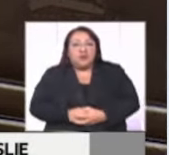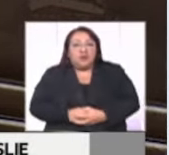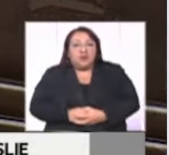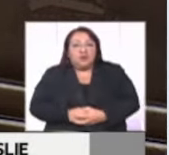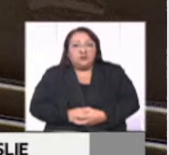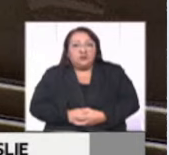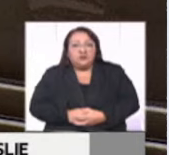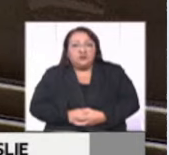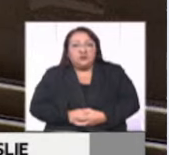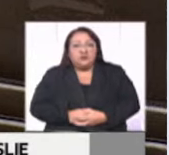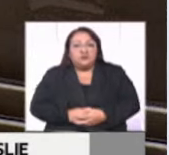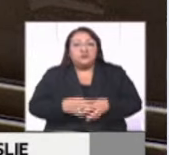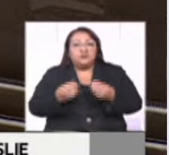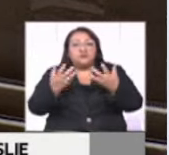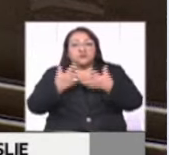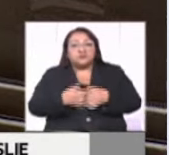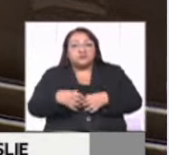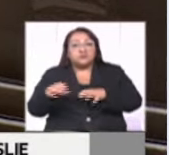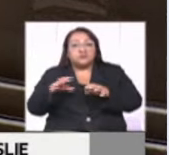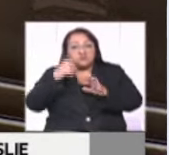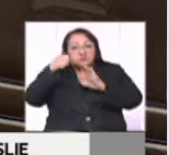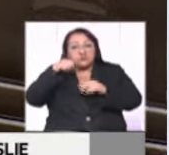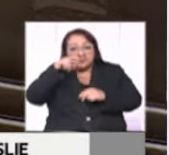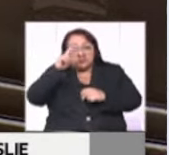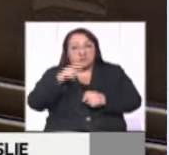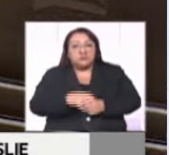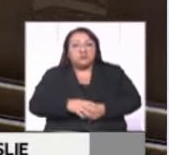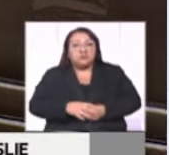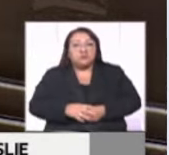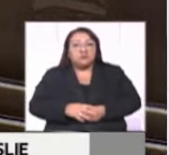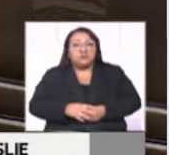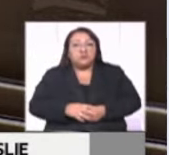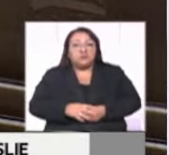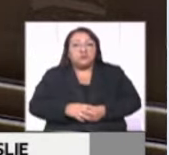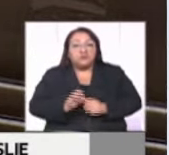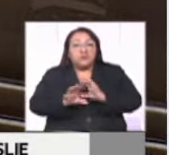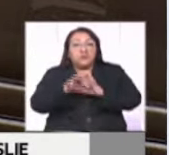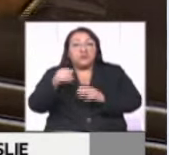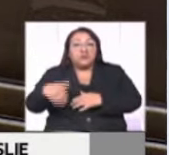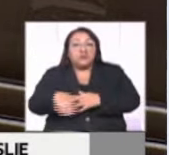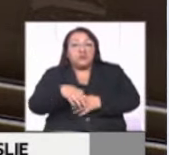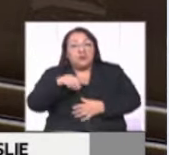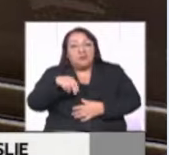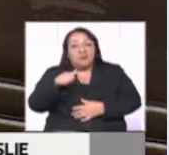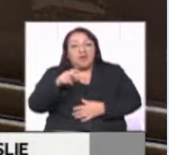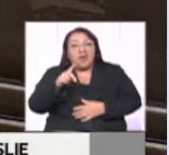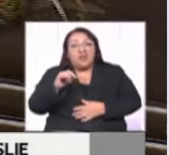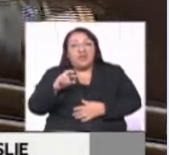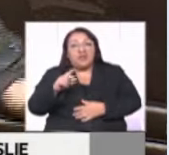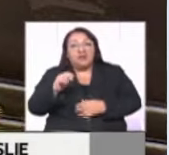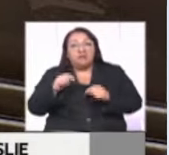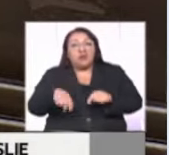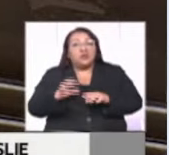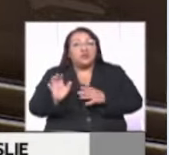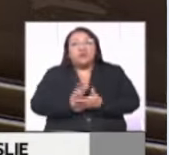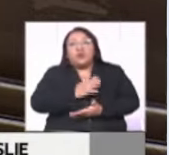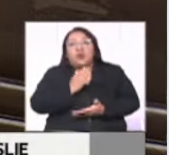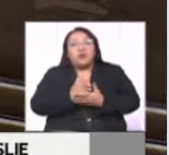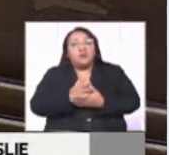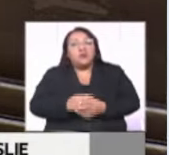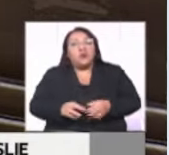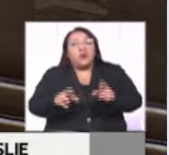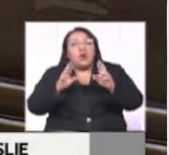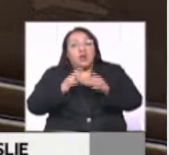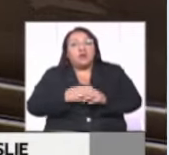muchas empresas que hacían cine en el Perú han tenido que sacar su domicilio en Madrid, porque acá es un problema. Y ojalá